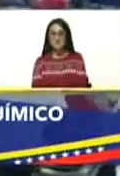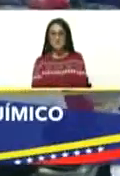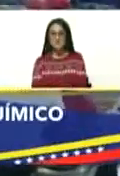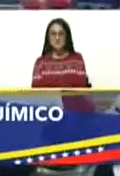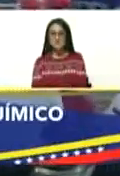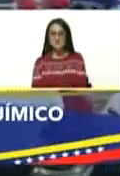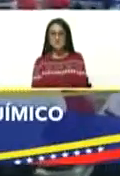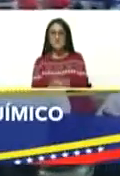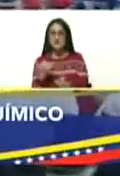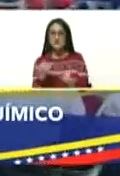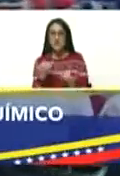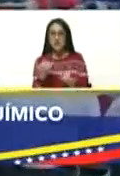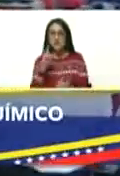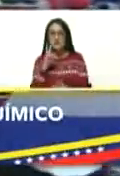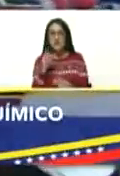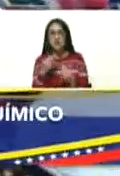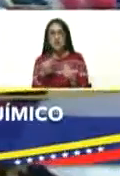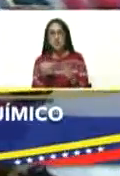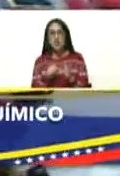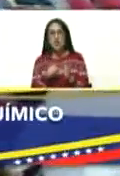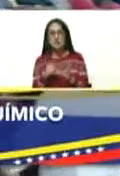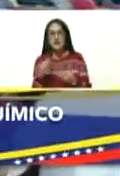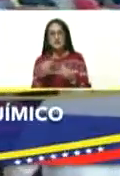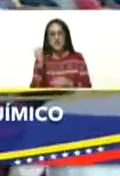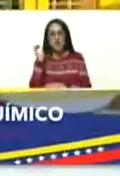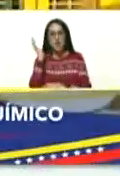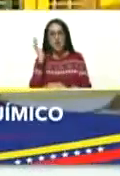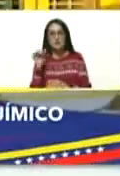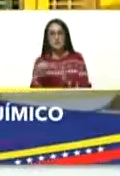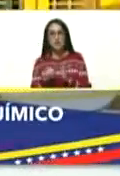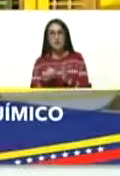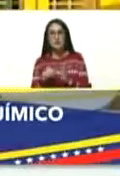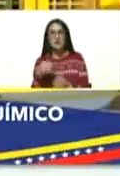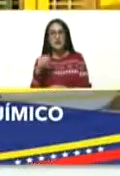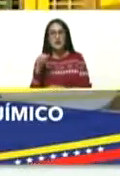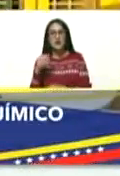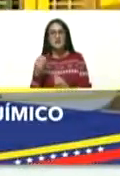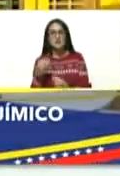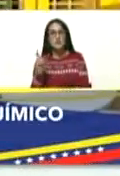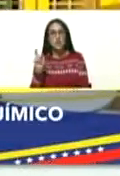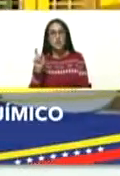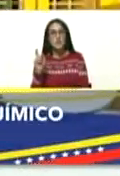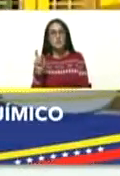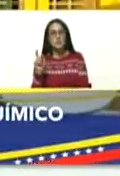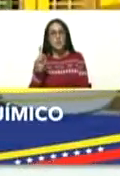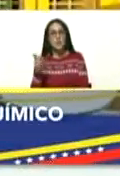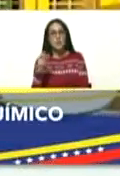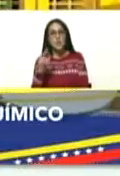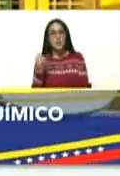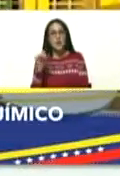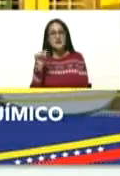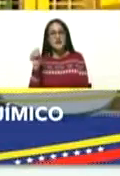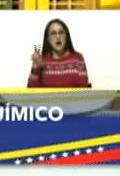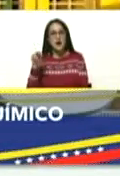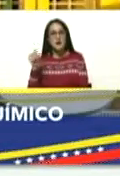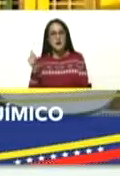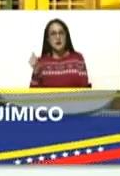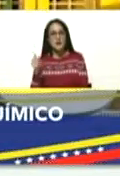Bueno, vamos a ver dónde hacemos el Congreso. Si lo hacemos en Guayana, no sé si ustedes tienen capacidad de recibirnos allá.